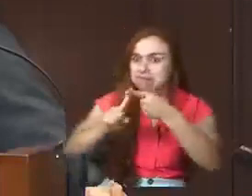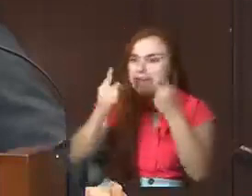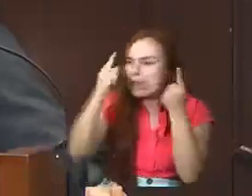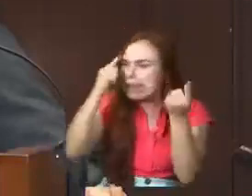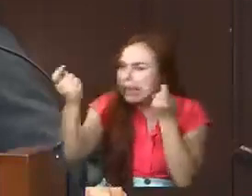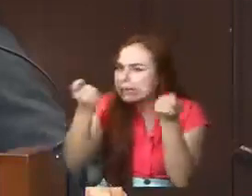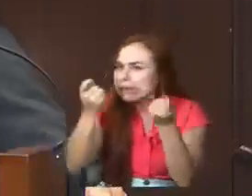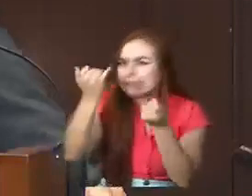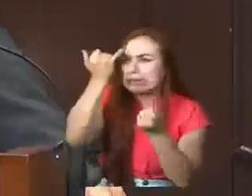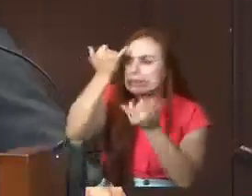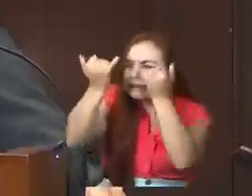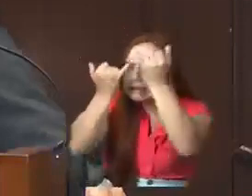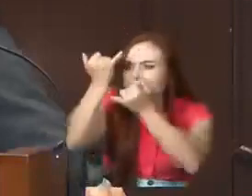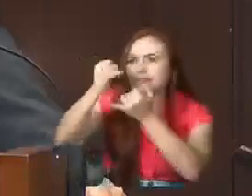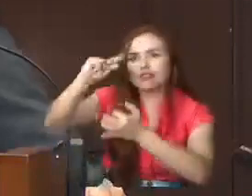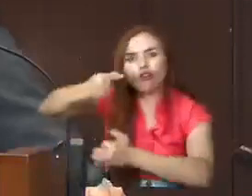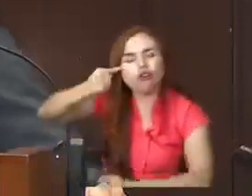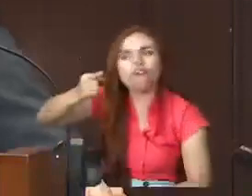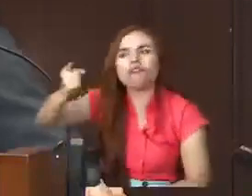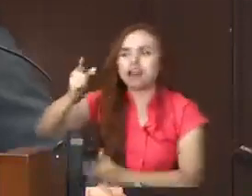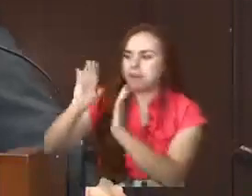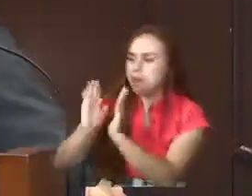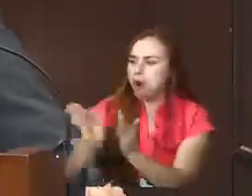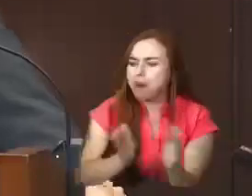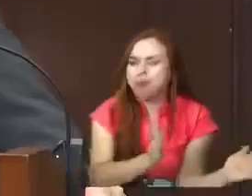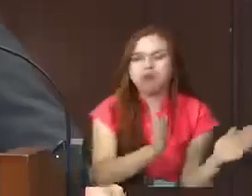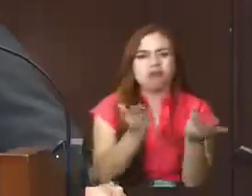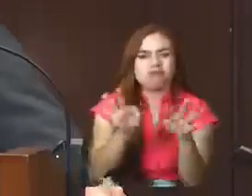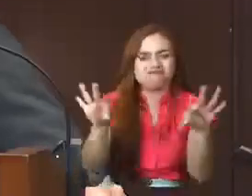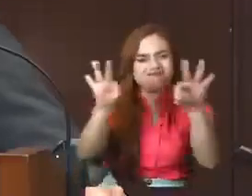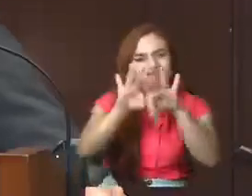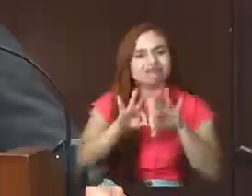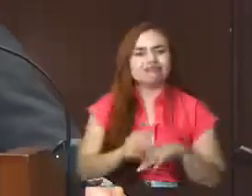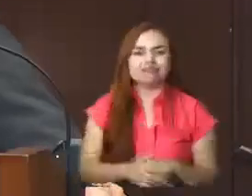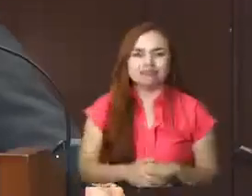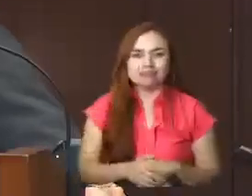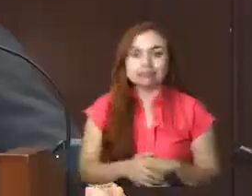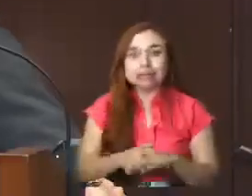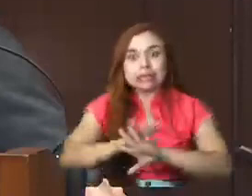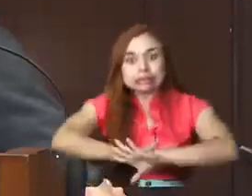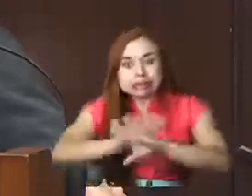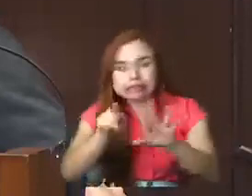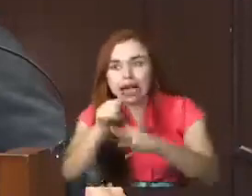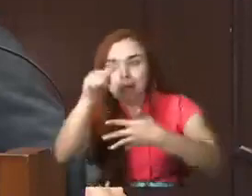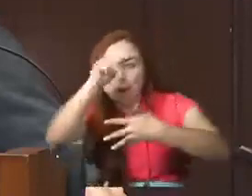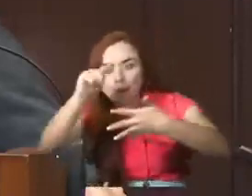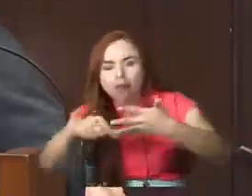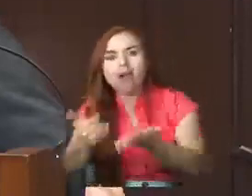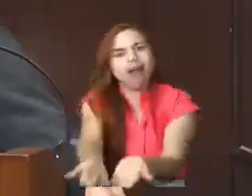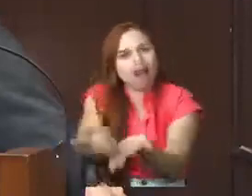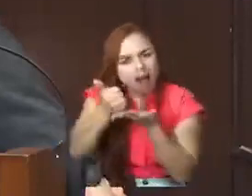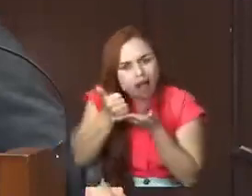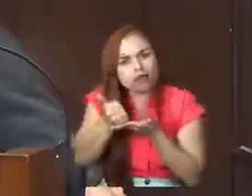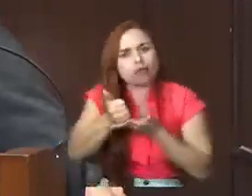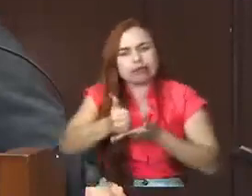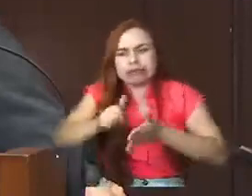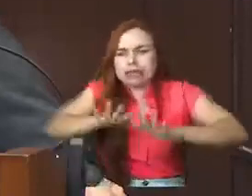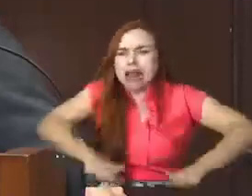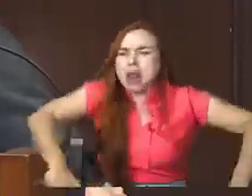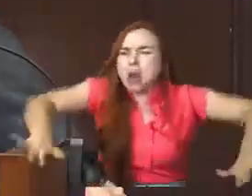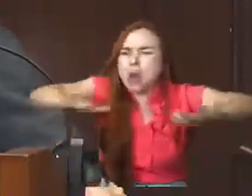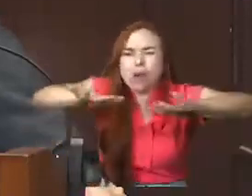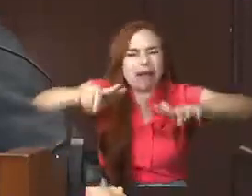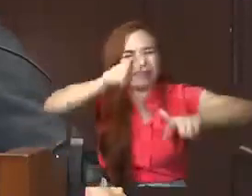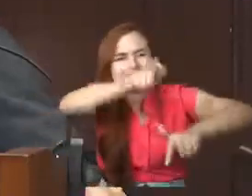establecidos por el gobierno, porque sin duda esto ha garantizado la paz social en un esquema de